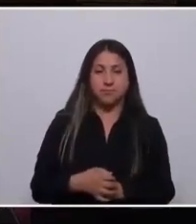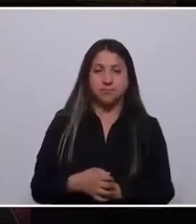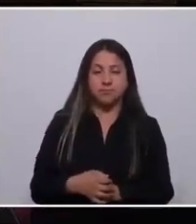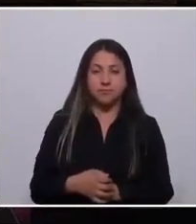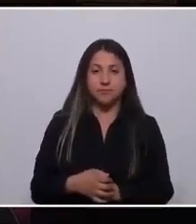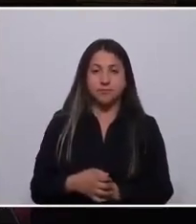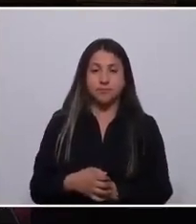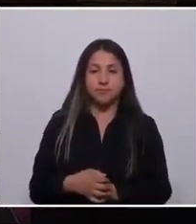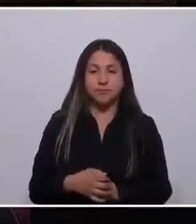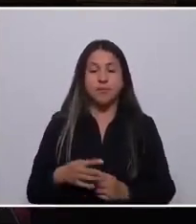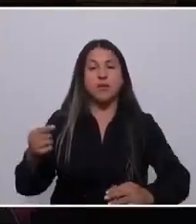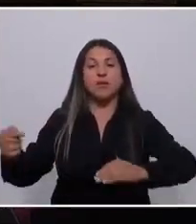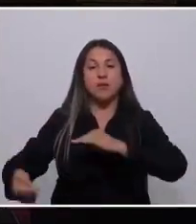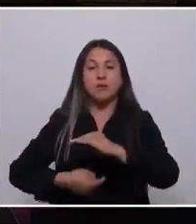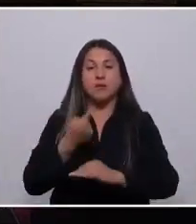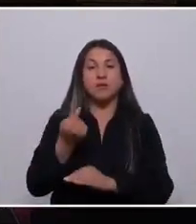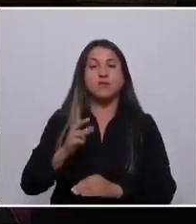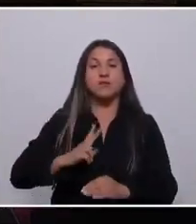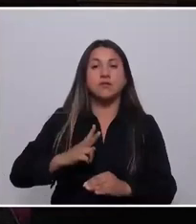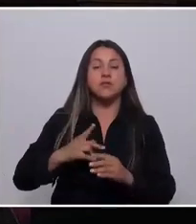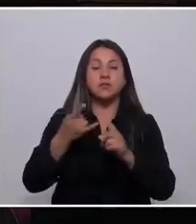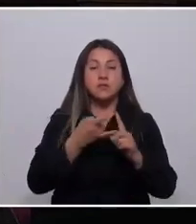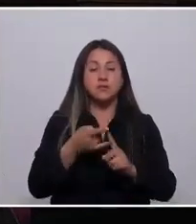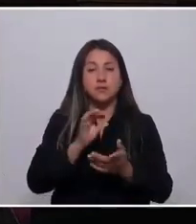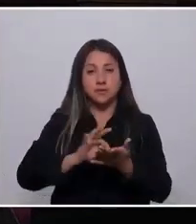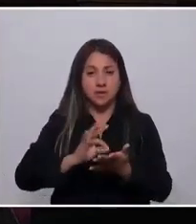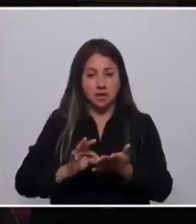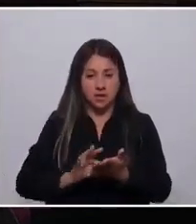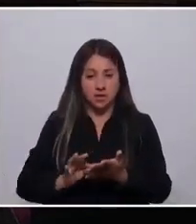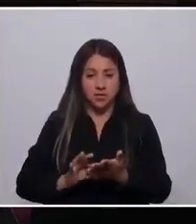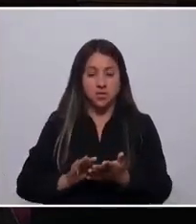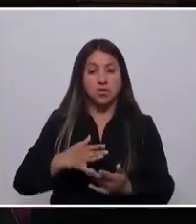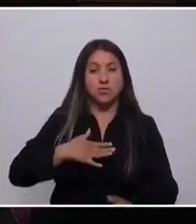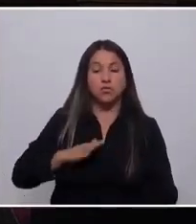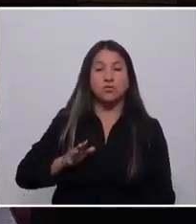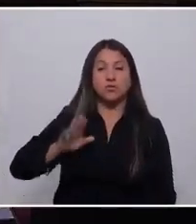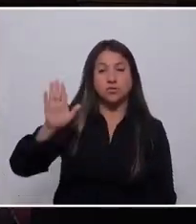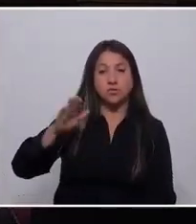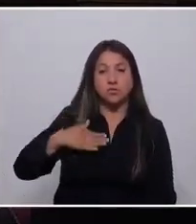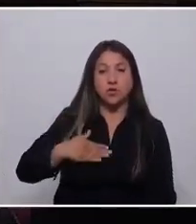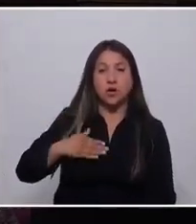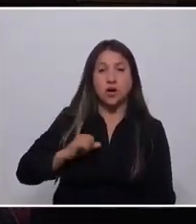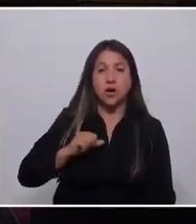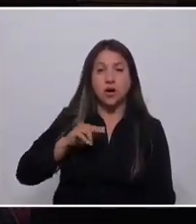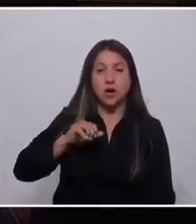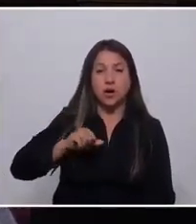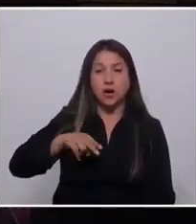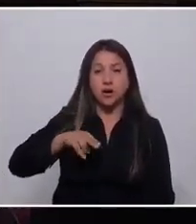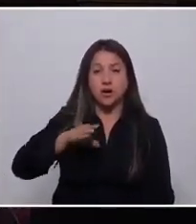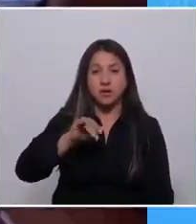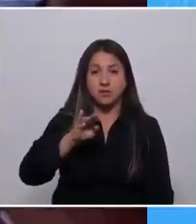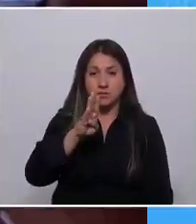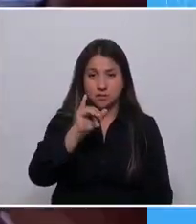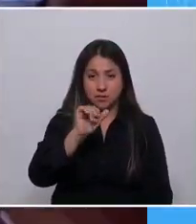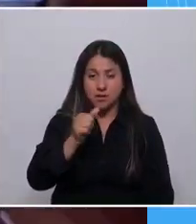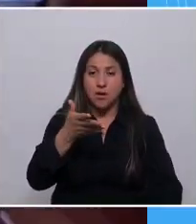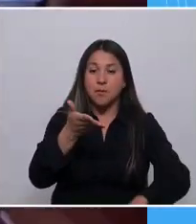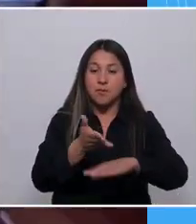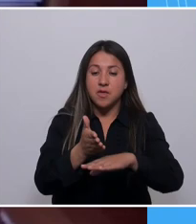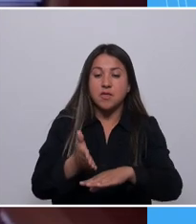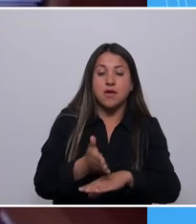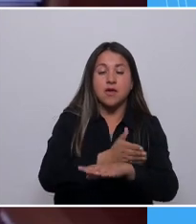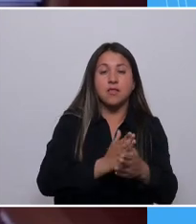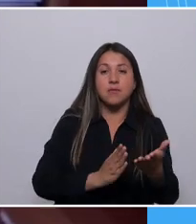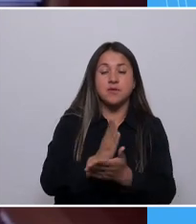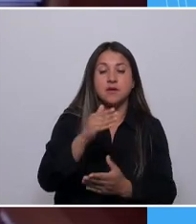No, señor secretario, el constituyente Arancibia, yo le había solicitado la palabra antes de iniciar la